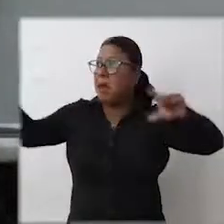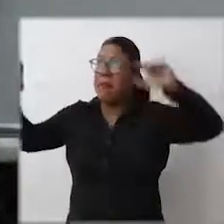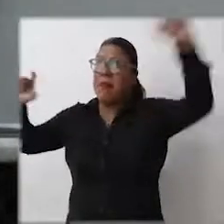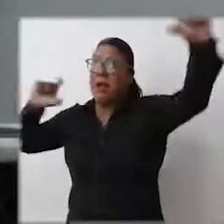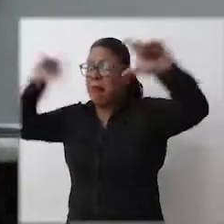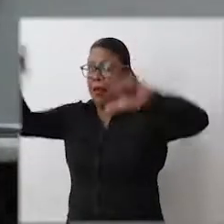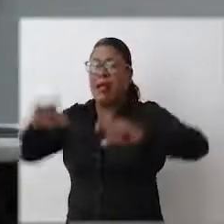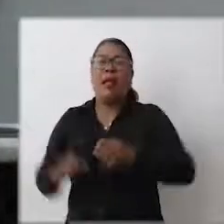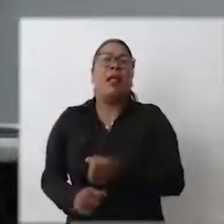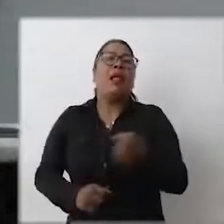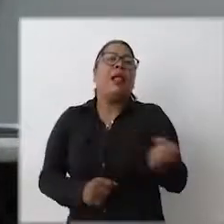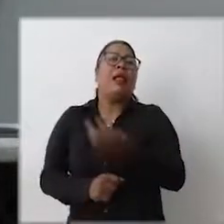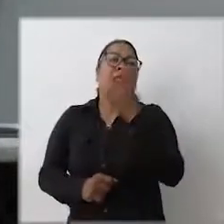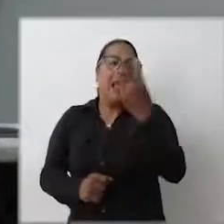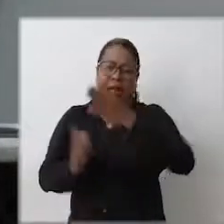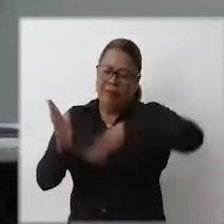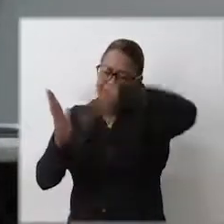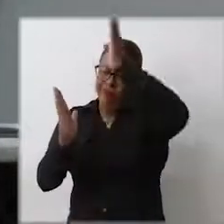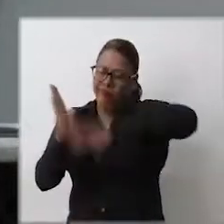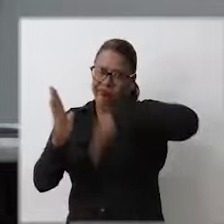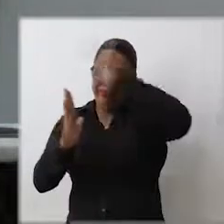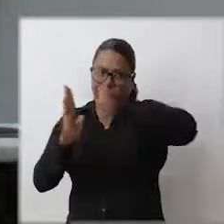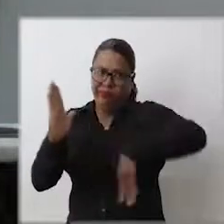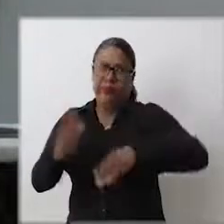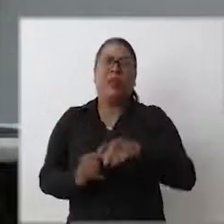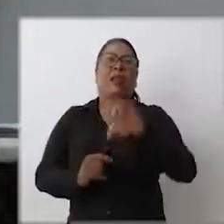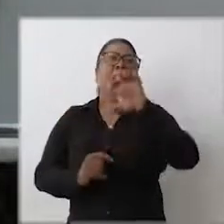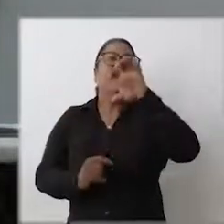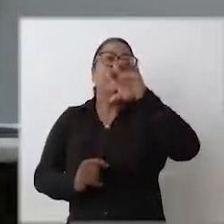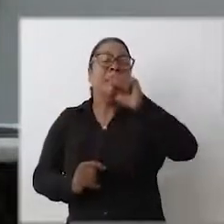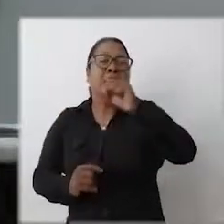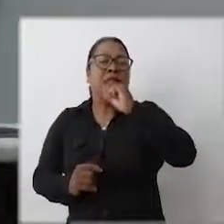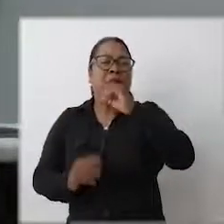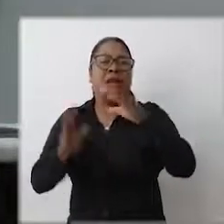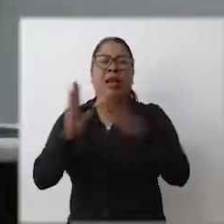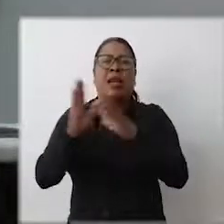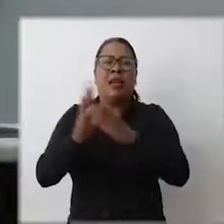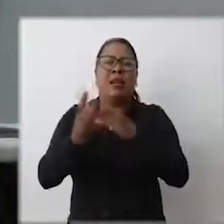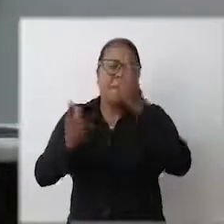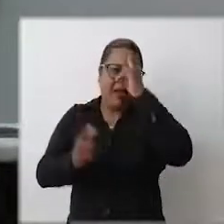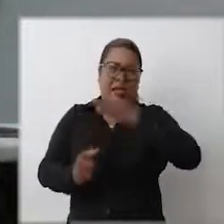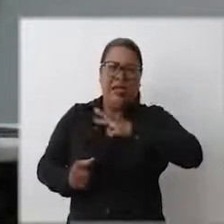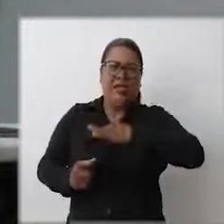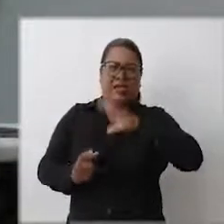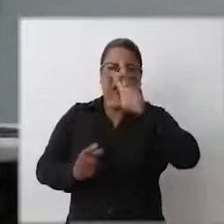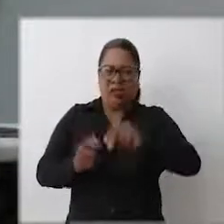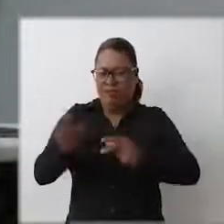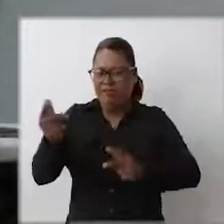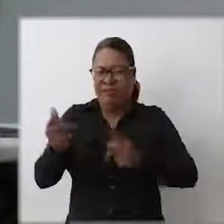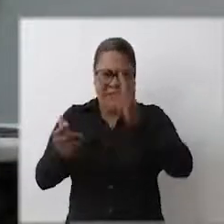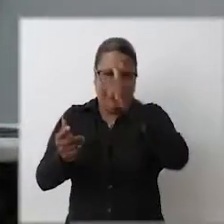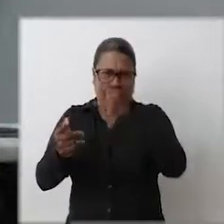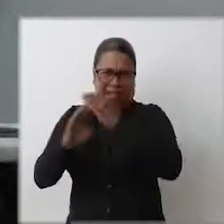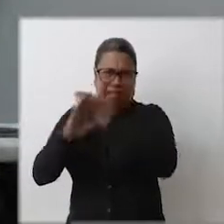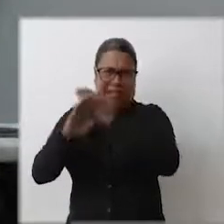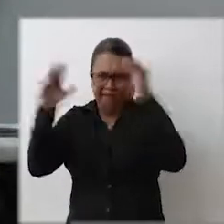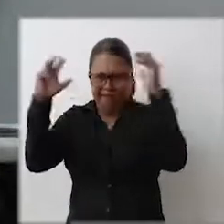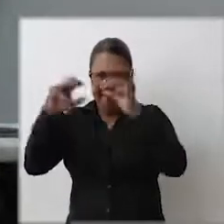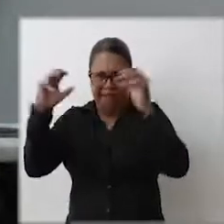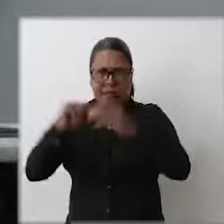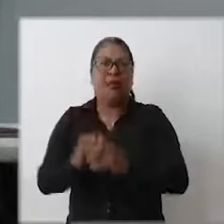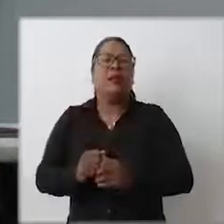personal especializado. Esta es la primera fase y la intención es llevar a cabo una segunda y terceras fases para